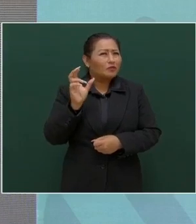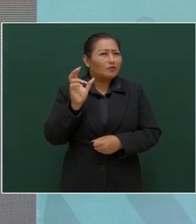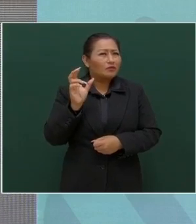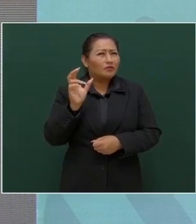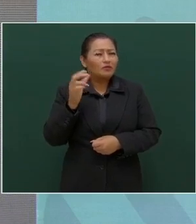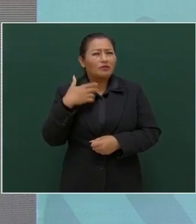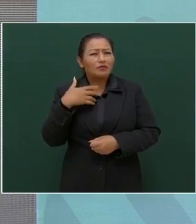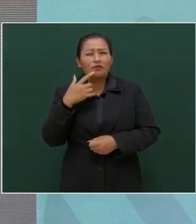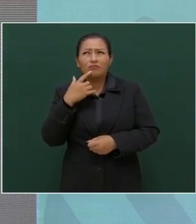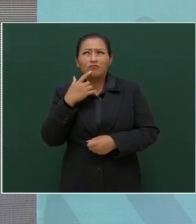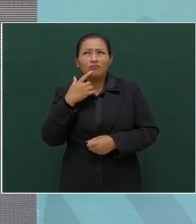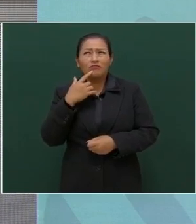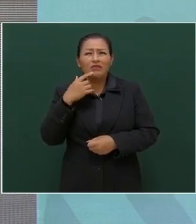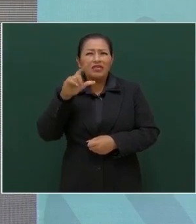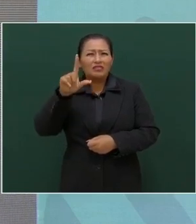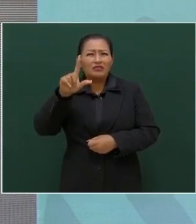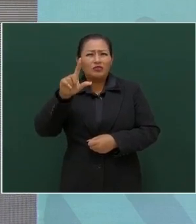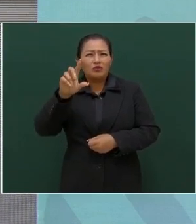como